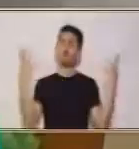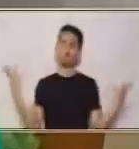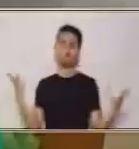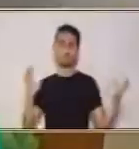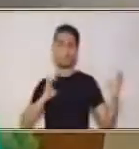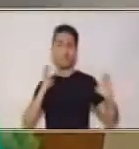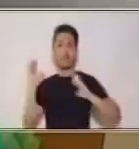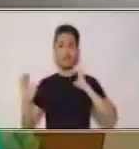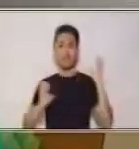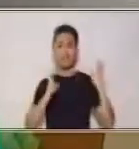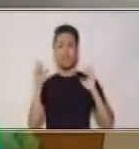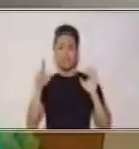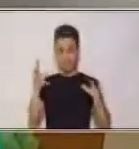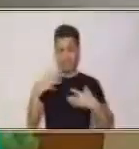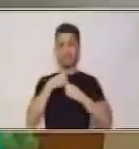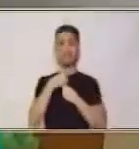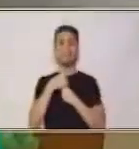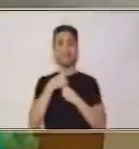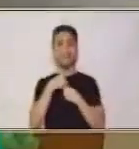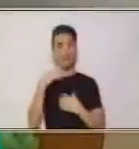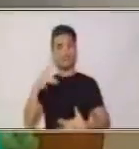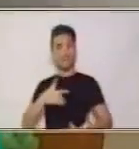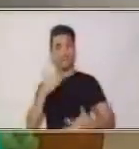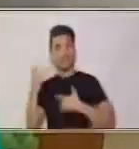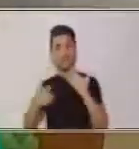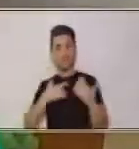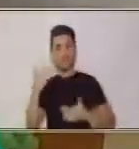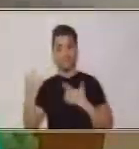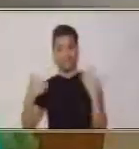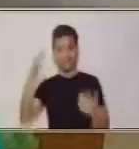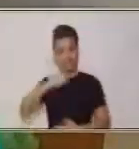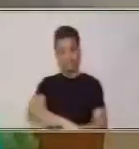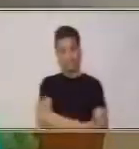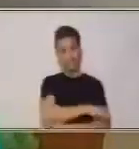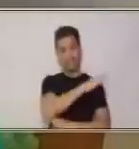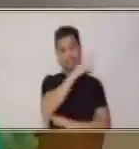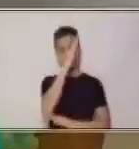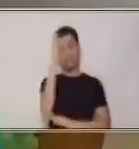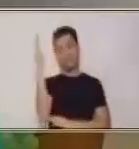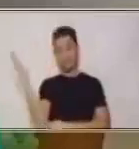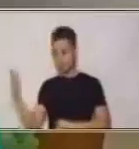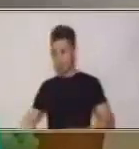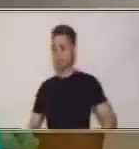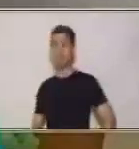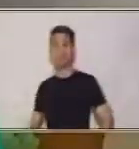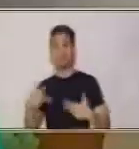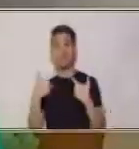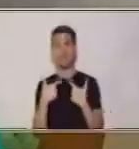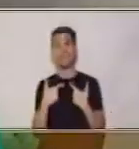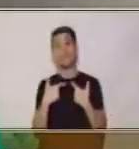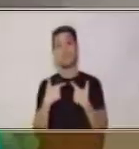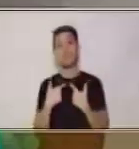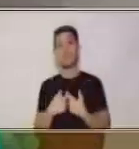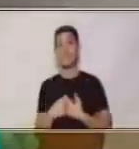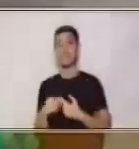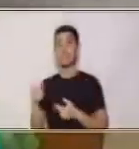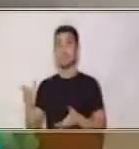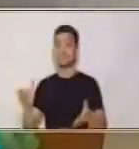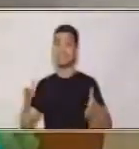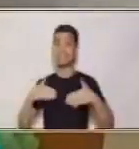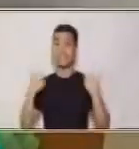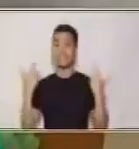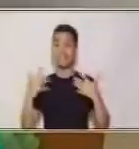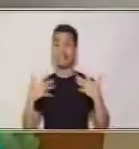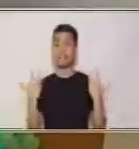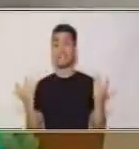vas a sentir a lo largo de tu vida. Escucha. A alegría,